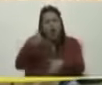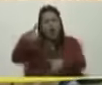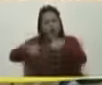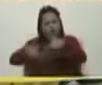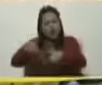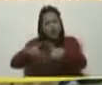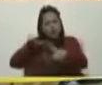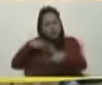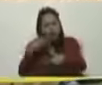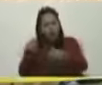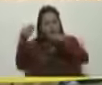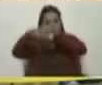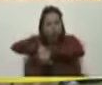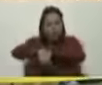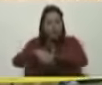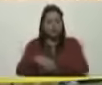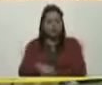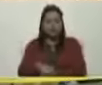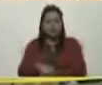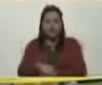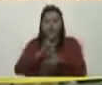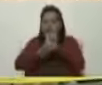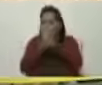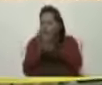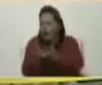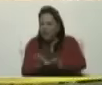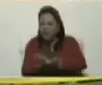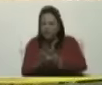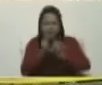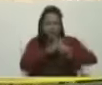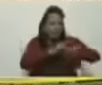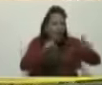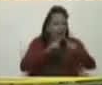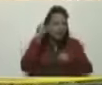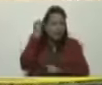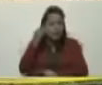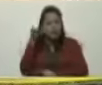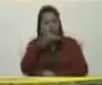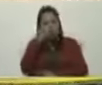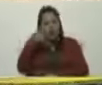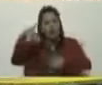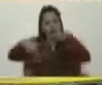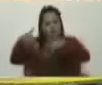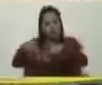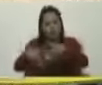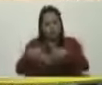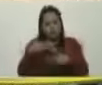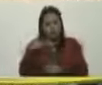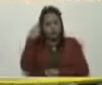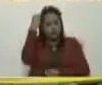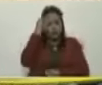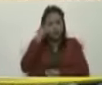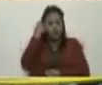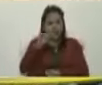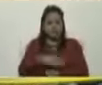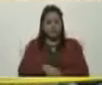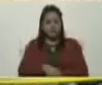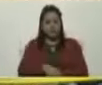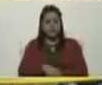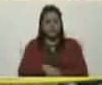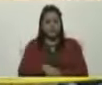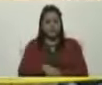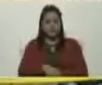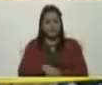de encuentro y acabar con algún tipo de divergencias a través del voto. Y bueno, en su momento fui tildado de